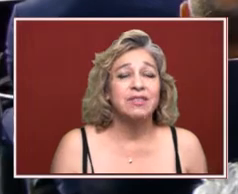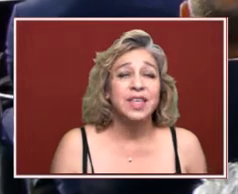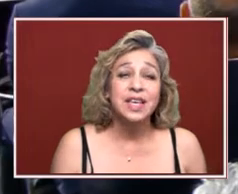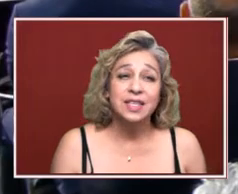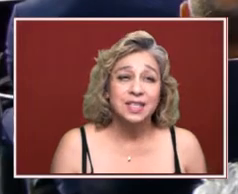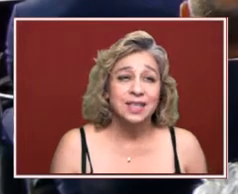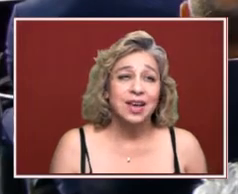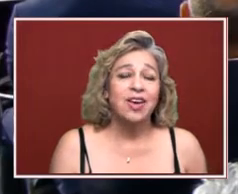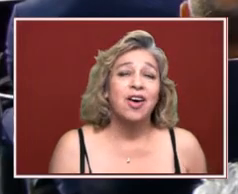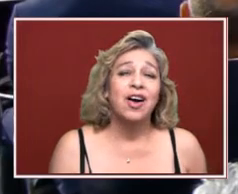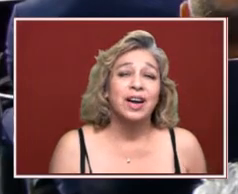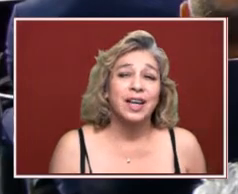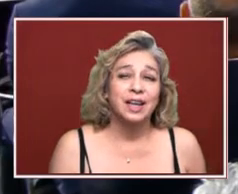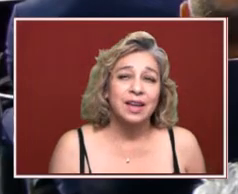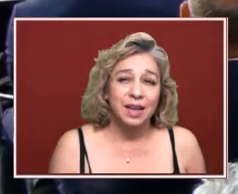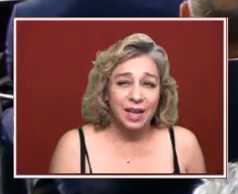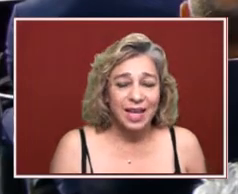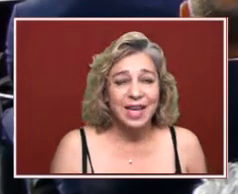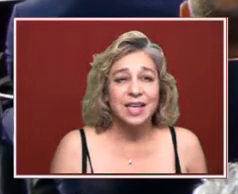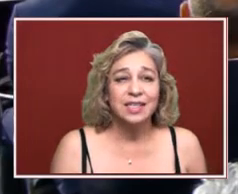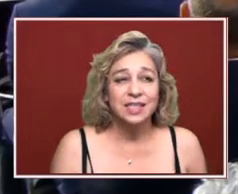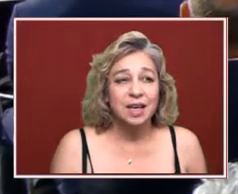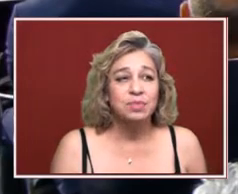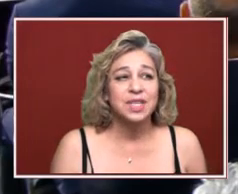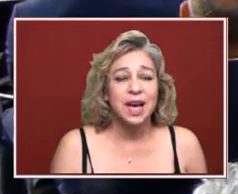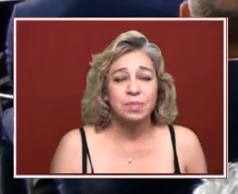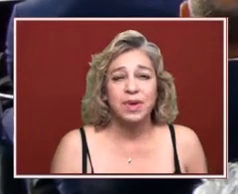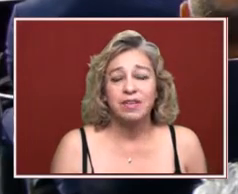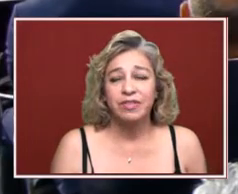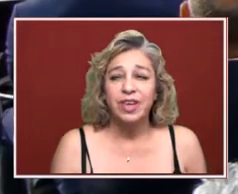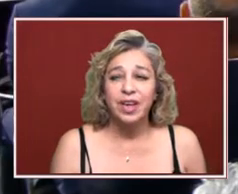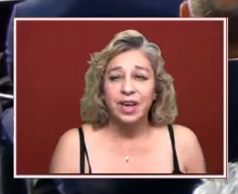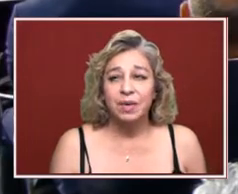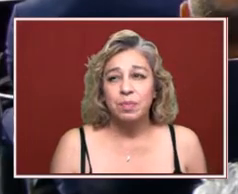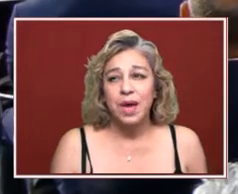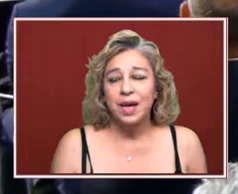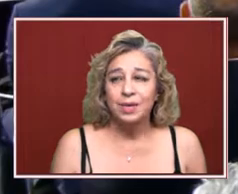97% of these are getting some type of